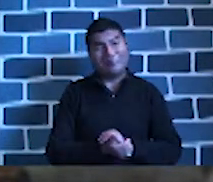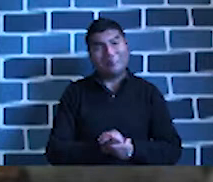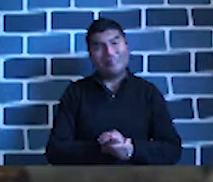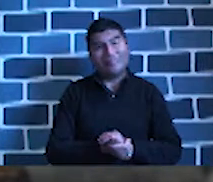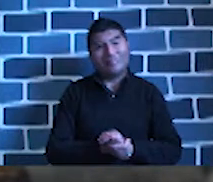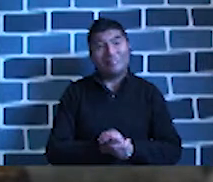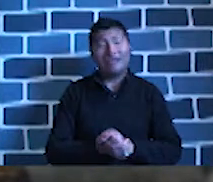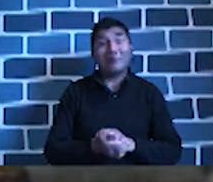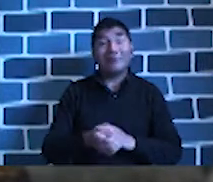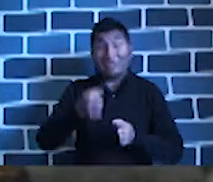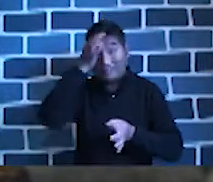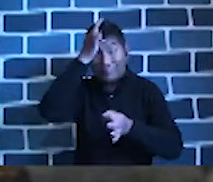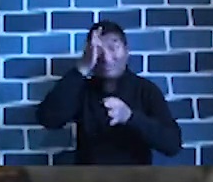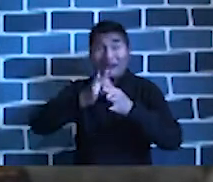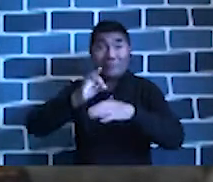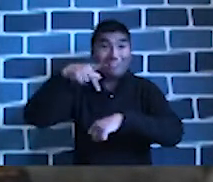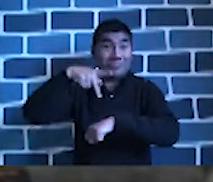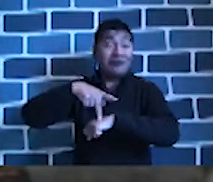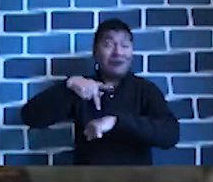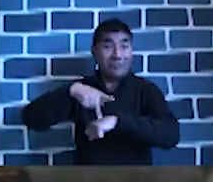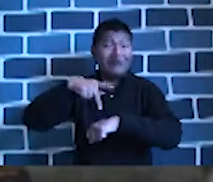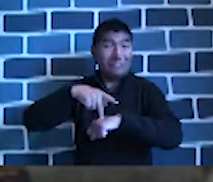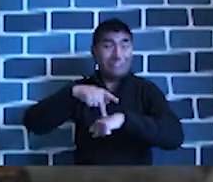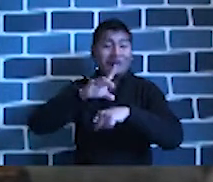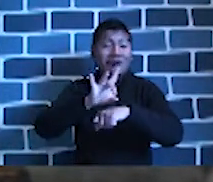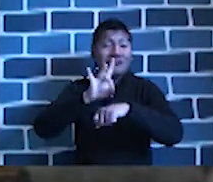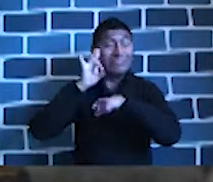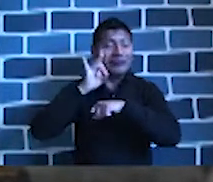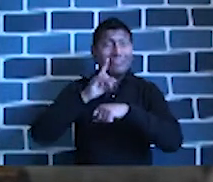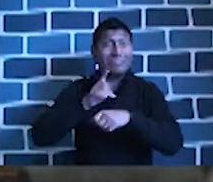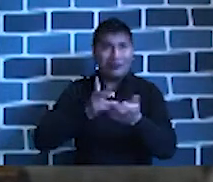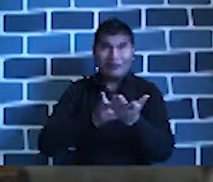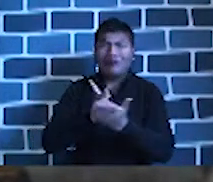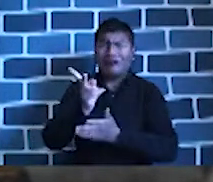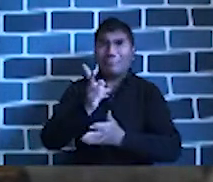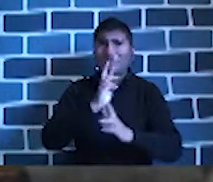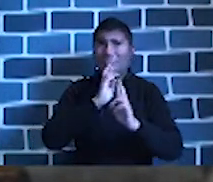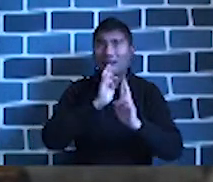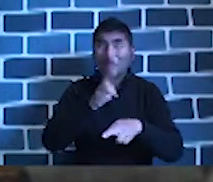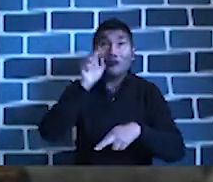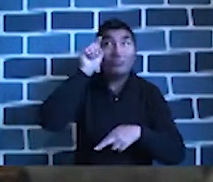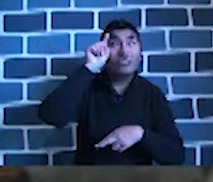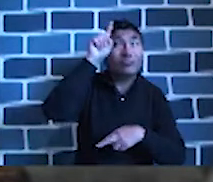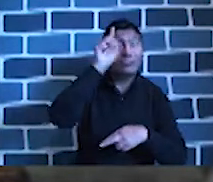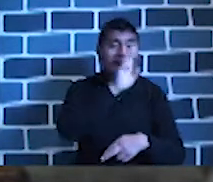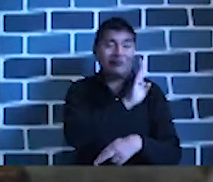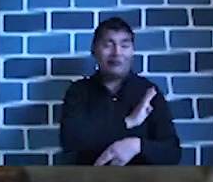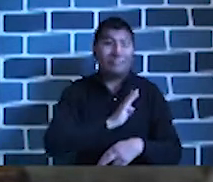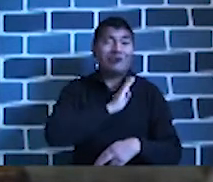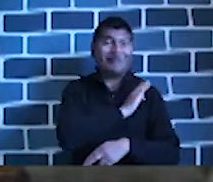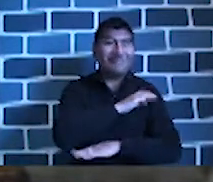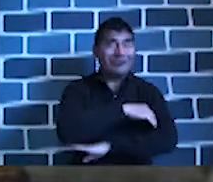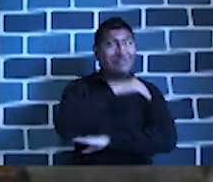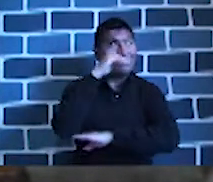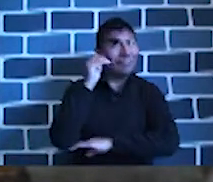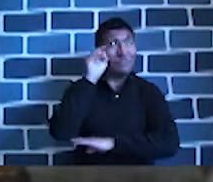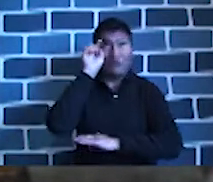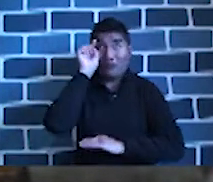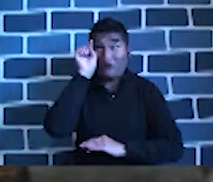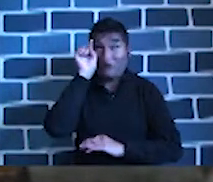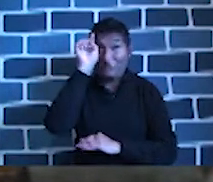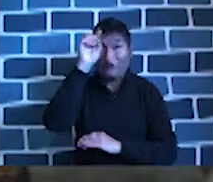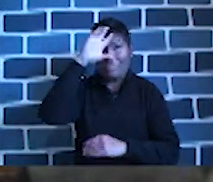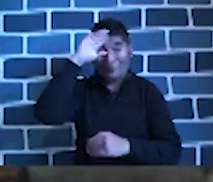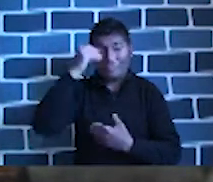de Pedro encontramos la verdadera respuesta. Tú eres el Mesías. Tú eres